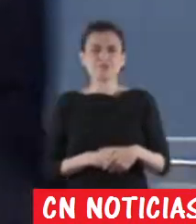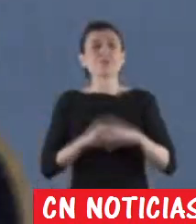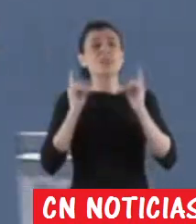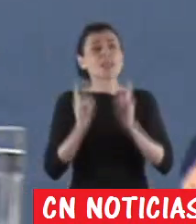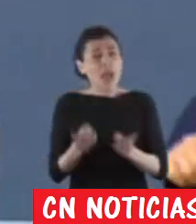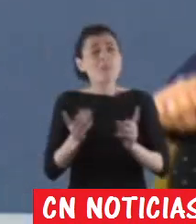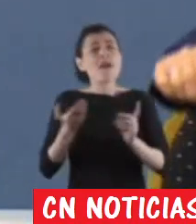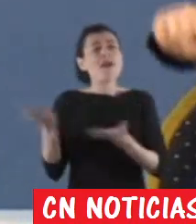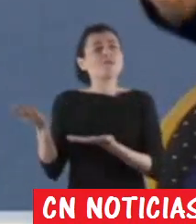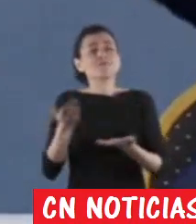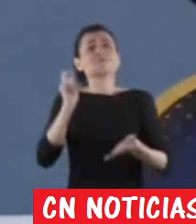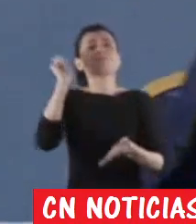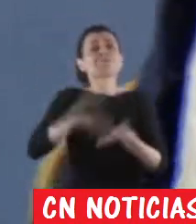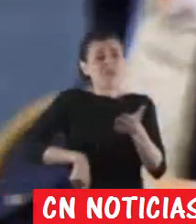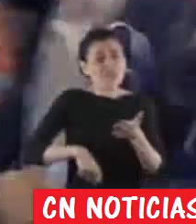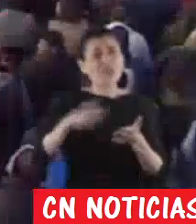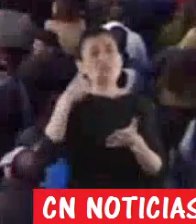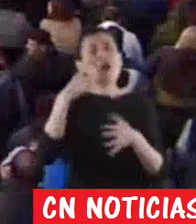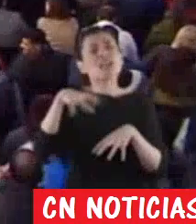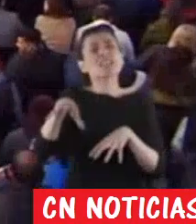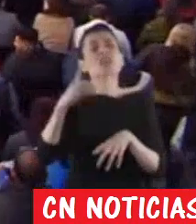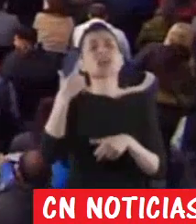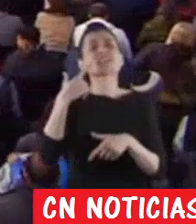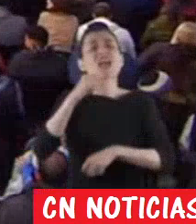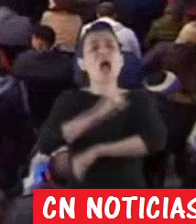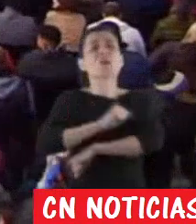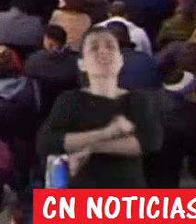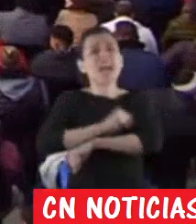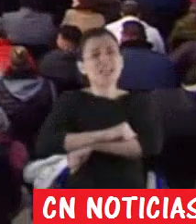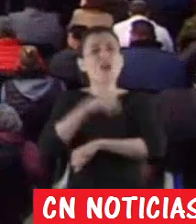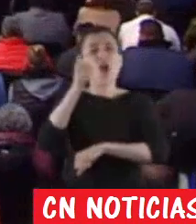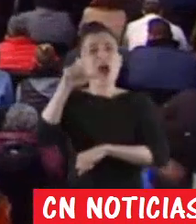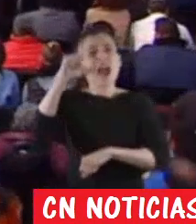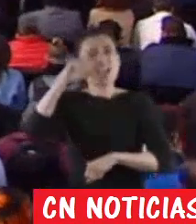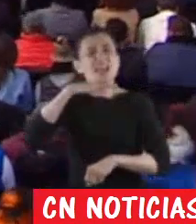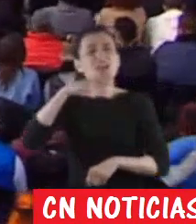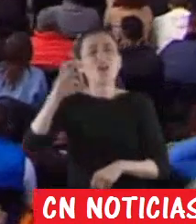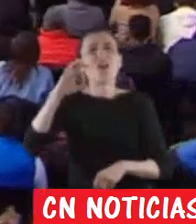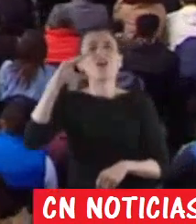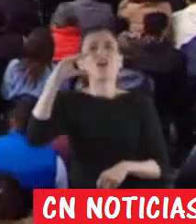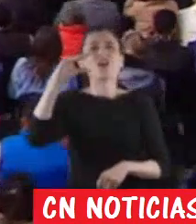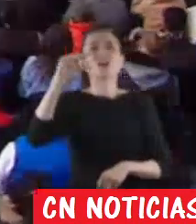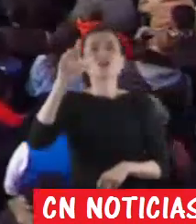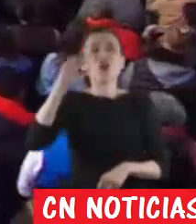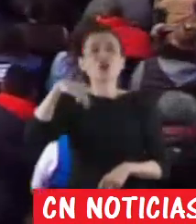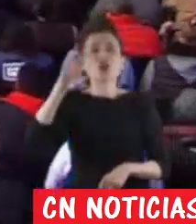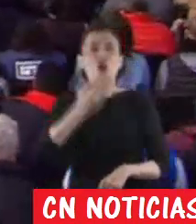Firmará el Intendente Municipal de Avellaneda, Alejo Chornobrov.